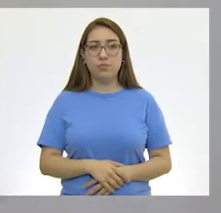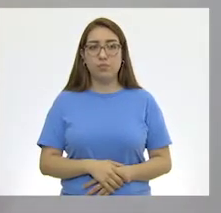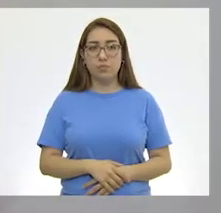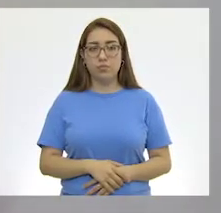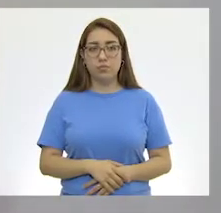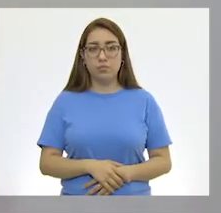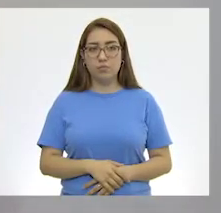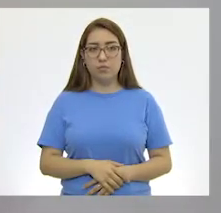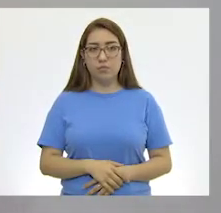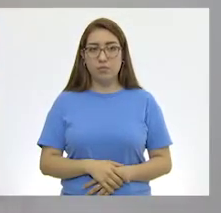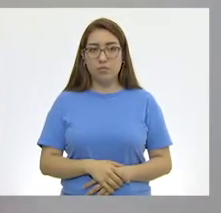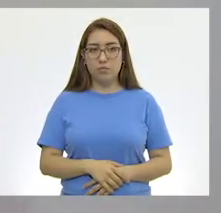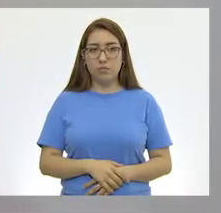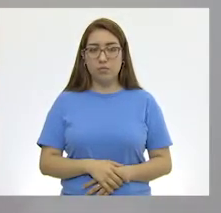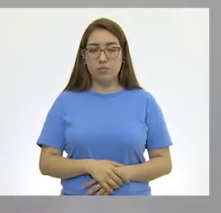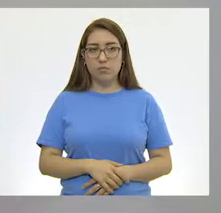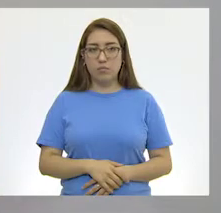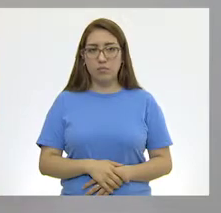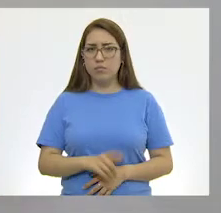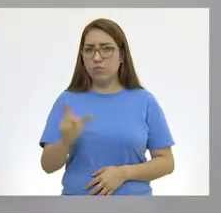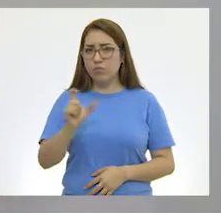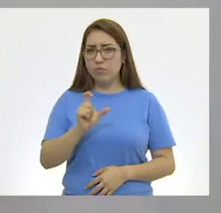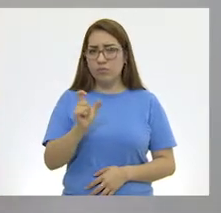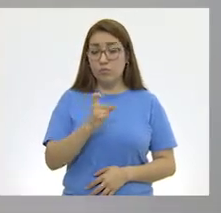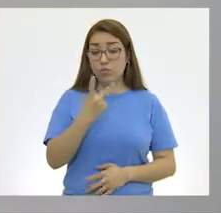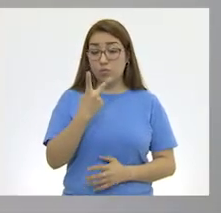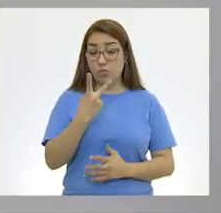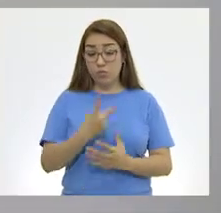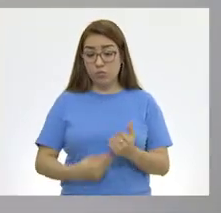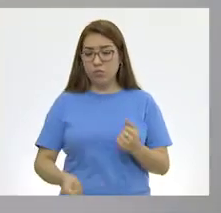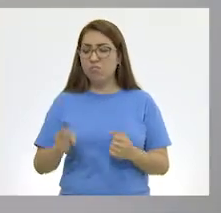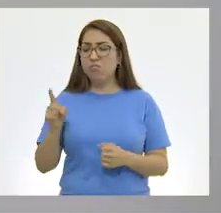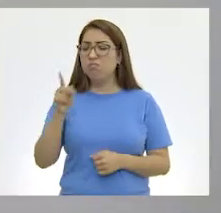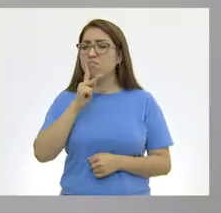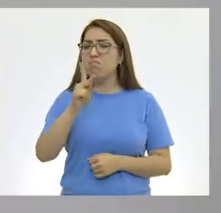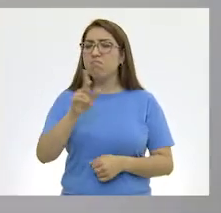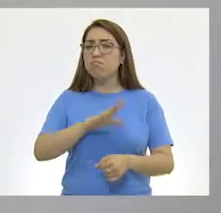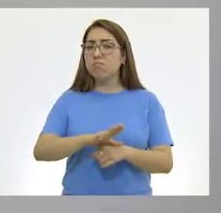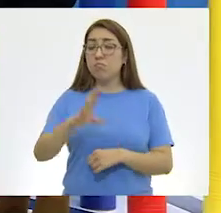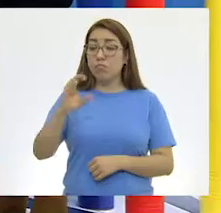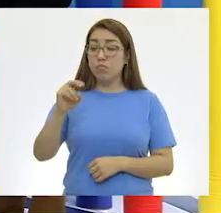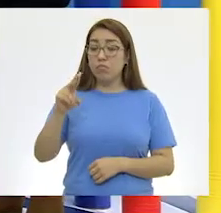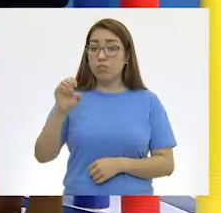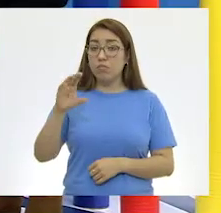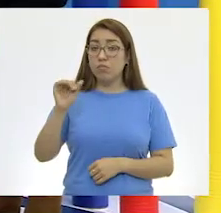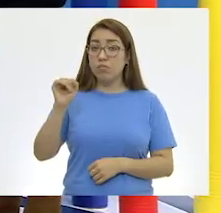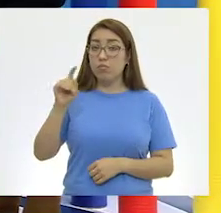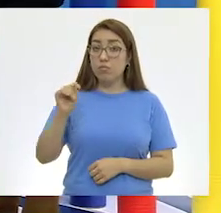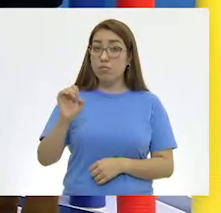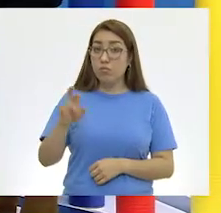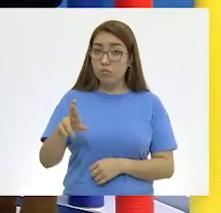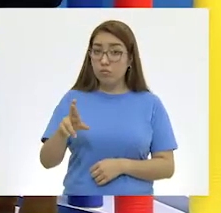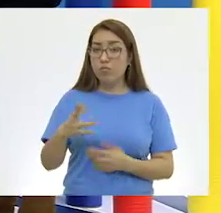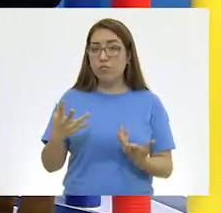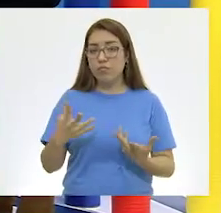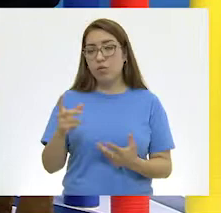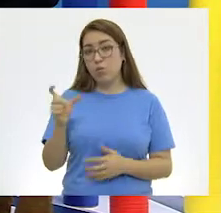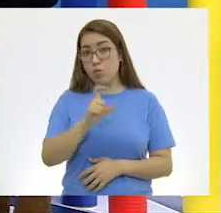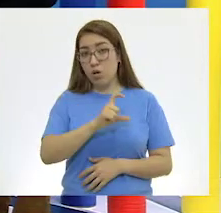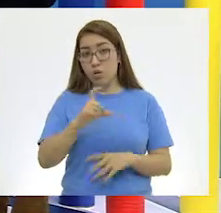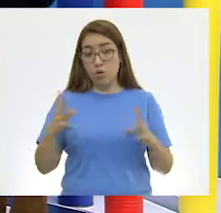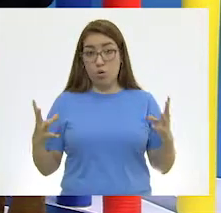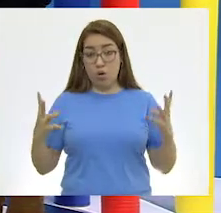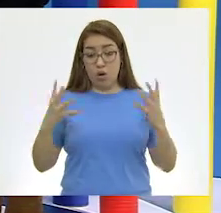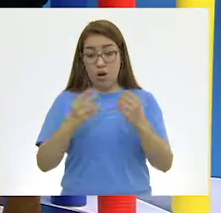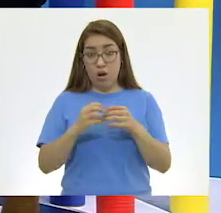Cuando ambas... Aquí, ¿cuál sería el conector, Juan Carlos? Ambas. ¿Cuándo? ¿No? ¿Cuándo ambas?